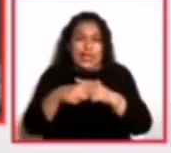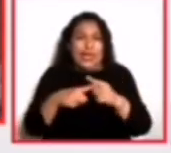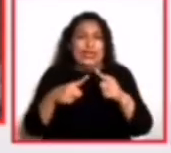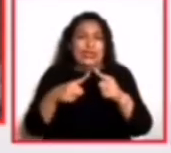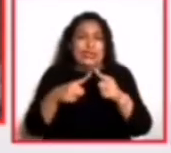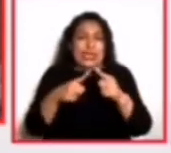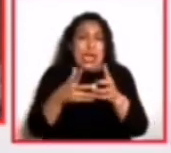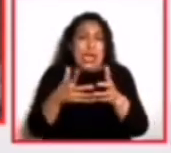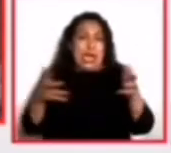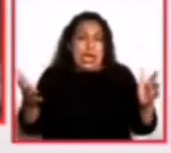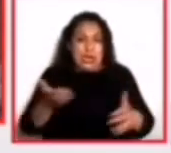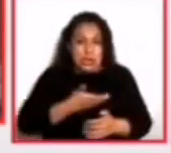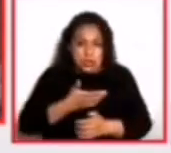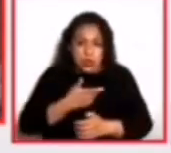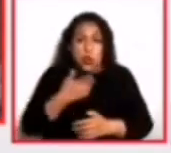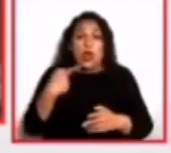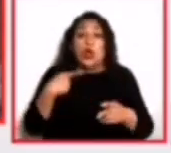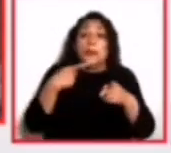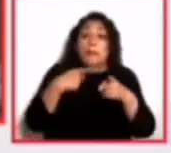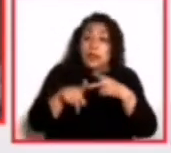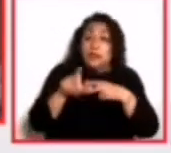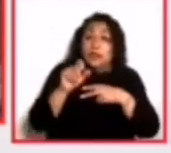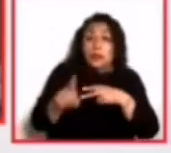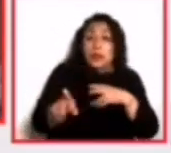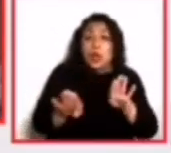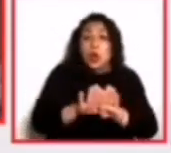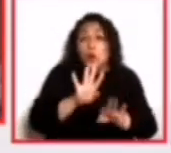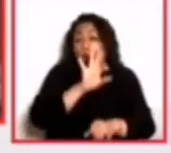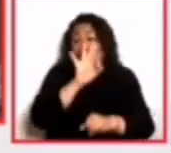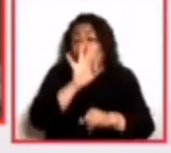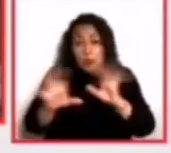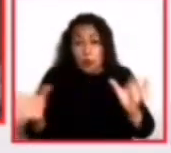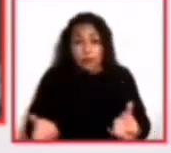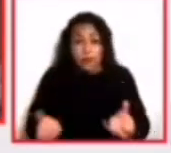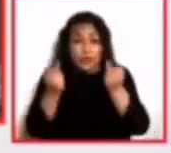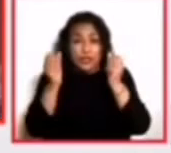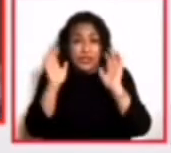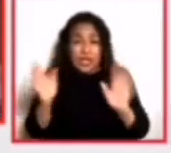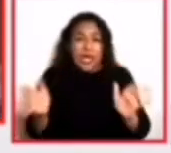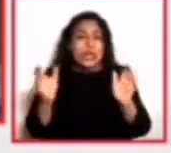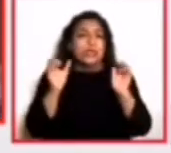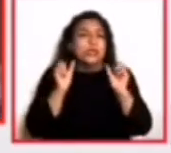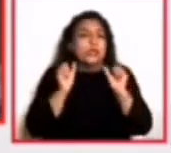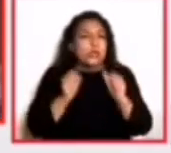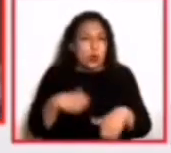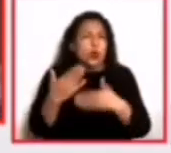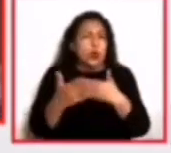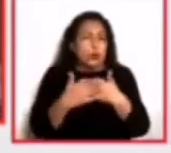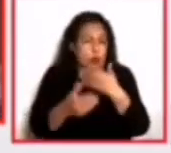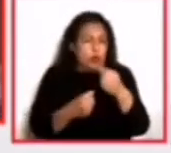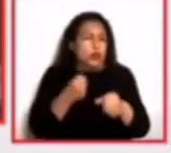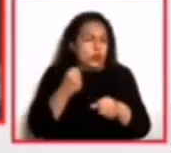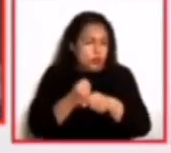y inicia las obras de su recuperación final, que van a ser seguramente el año que viene.